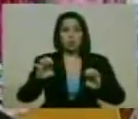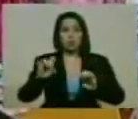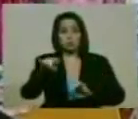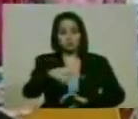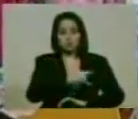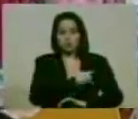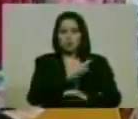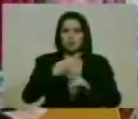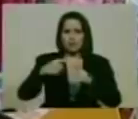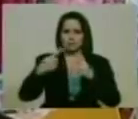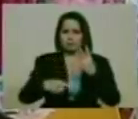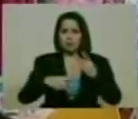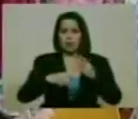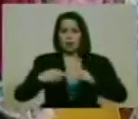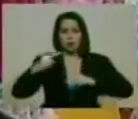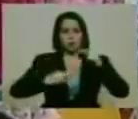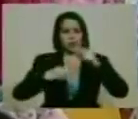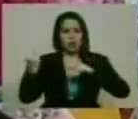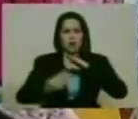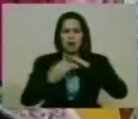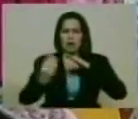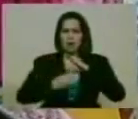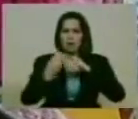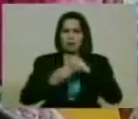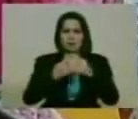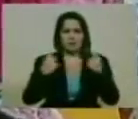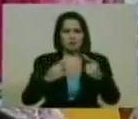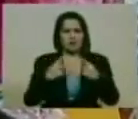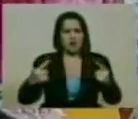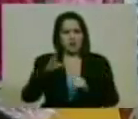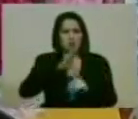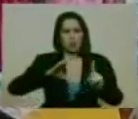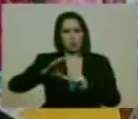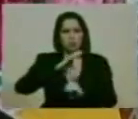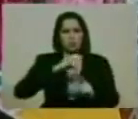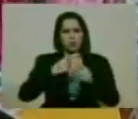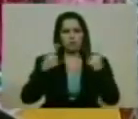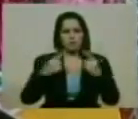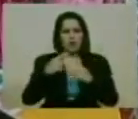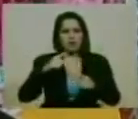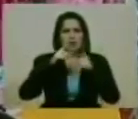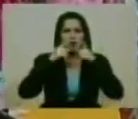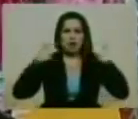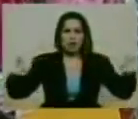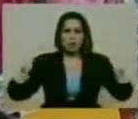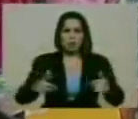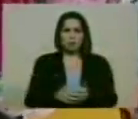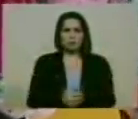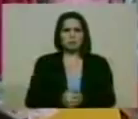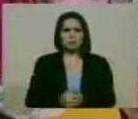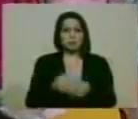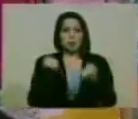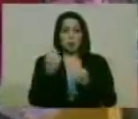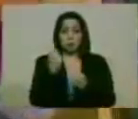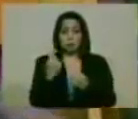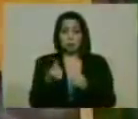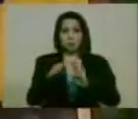de construir las bases de una sociedad multiétnica, pluricultural y multilingüe. 11.